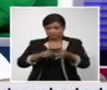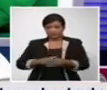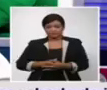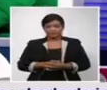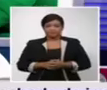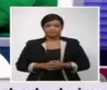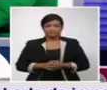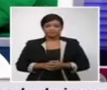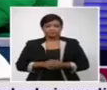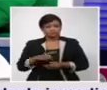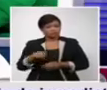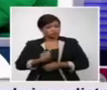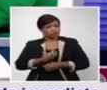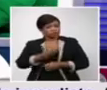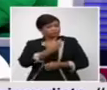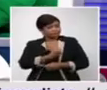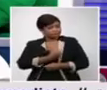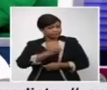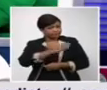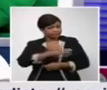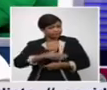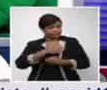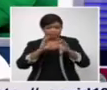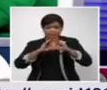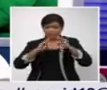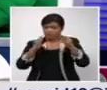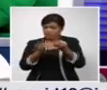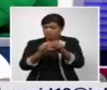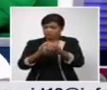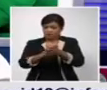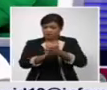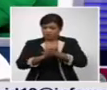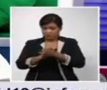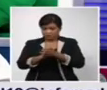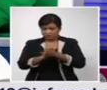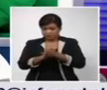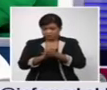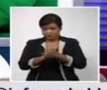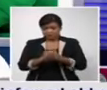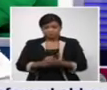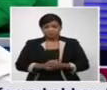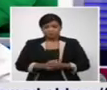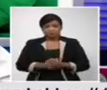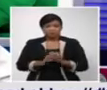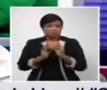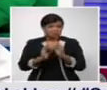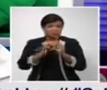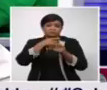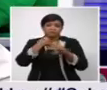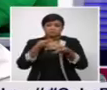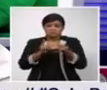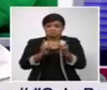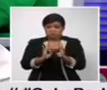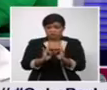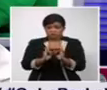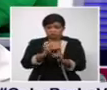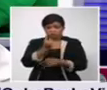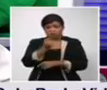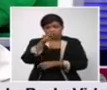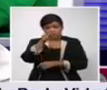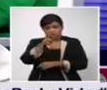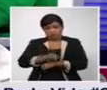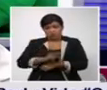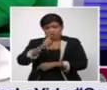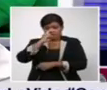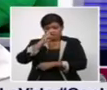Damos las condolencias a familiares y amistades por el fallecimiento de un paciente de